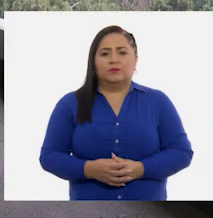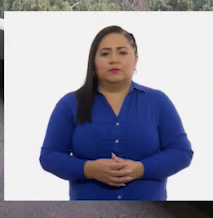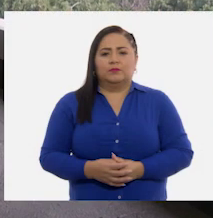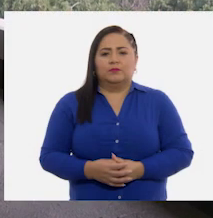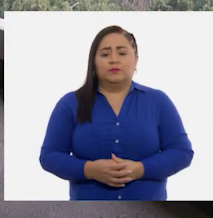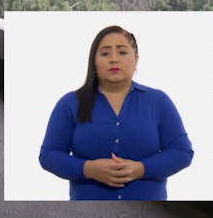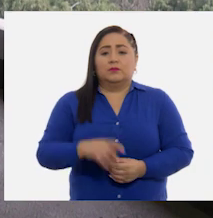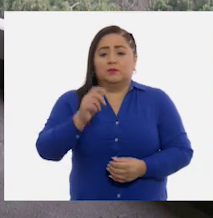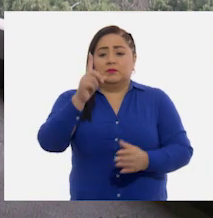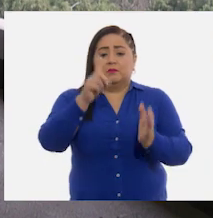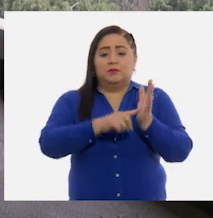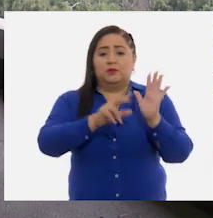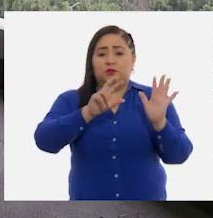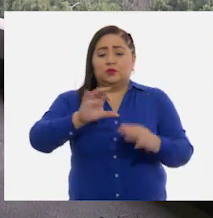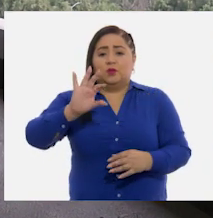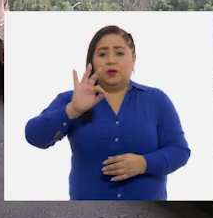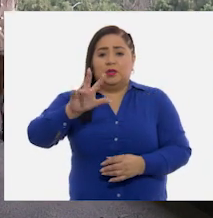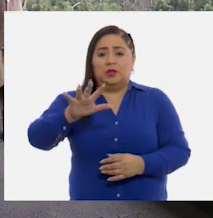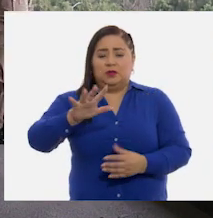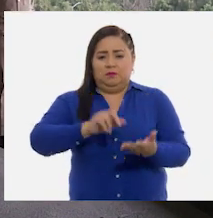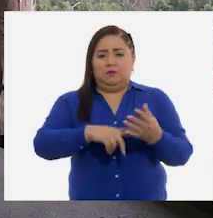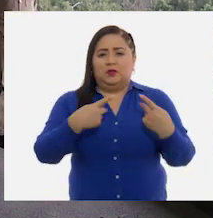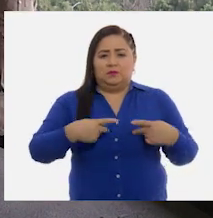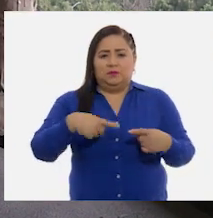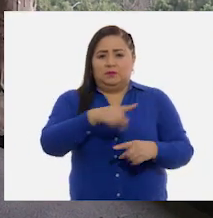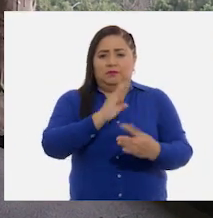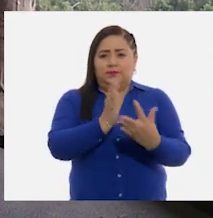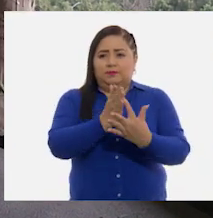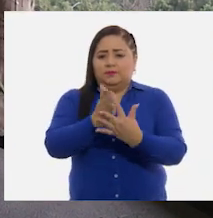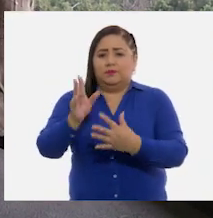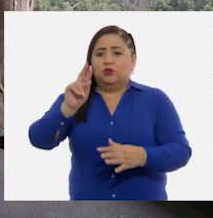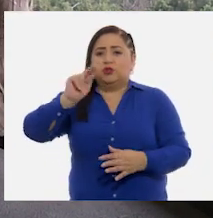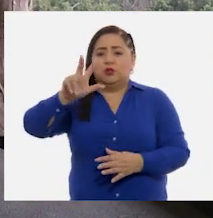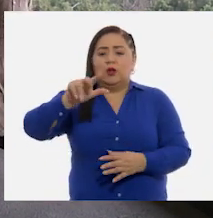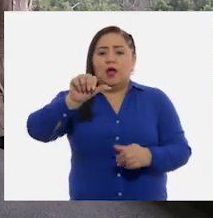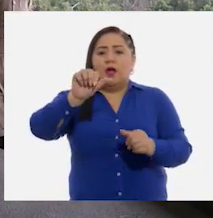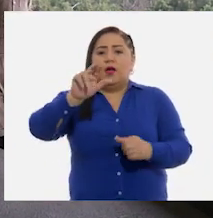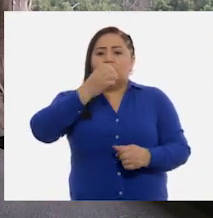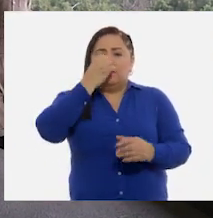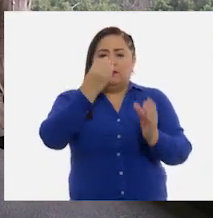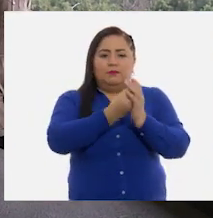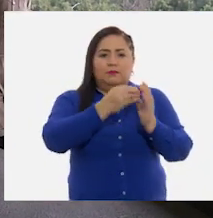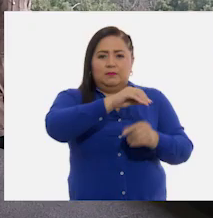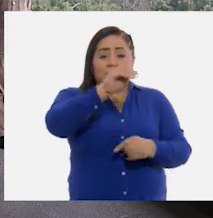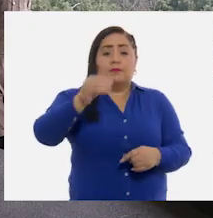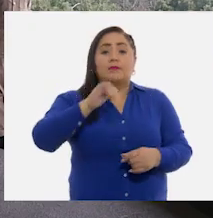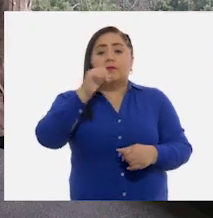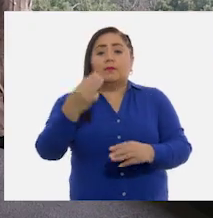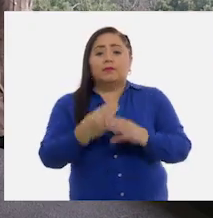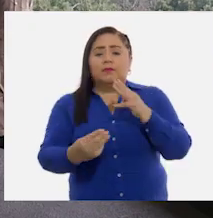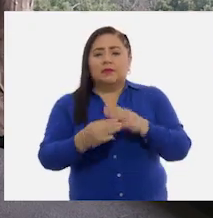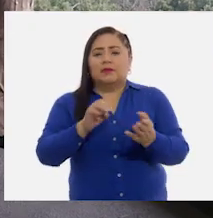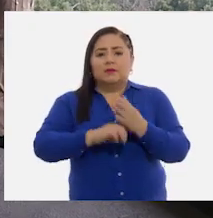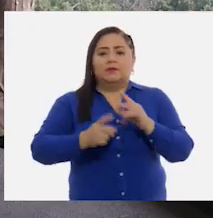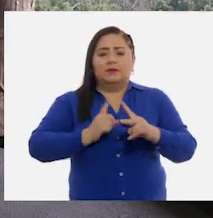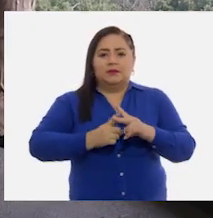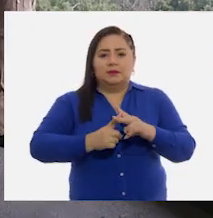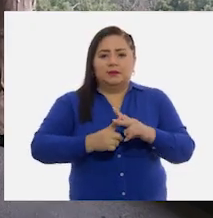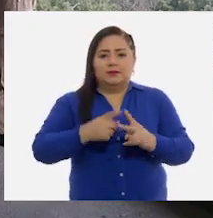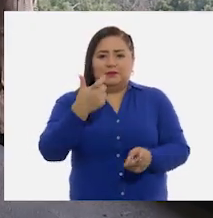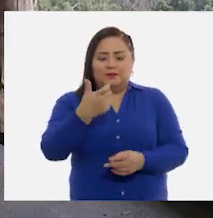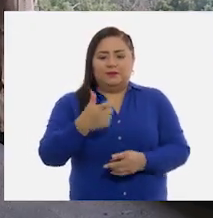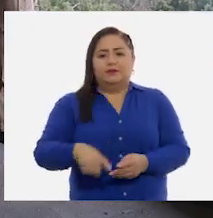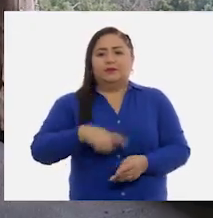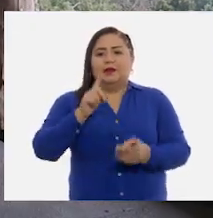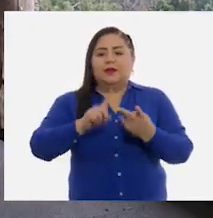Son 1.845 cadetes distribuidos en 88 aulas. Se imparten materias como matemáticas